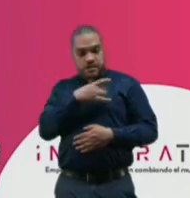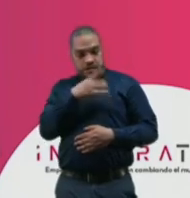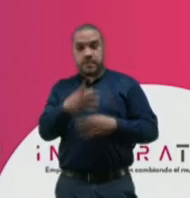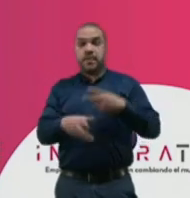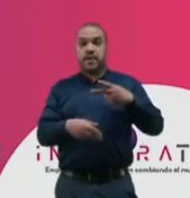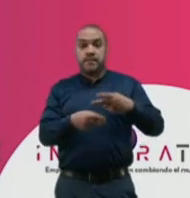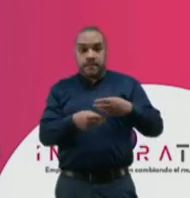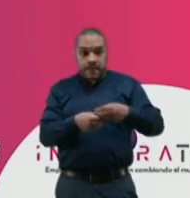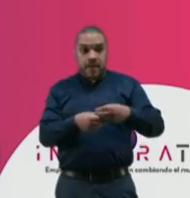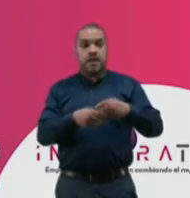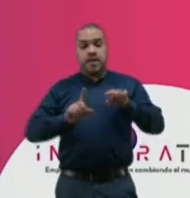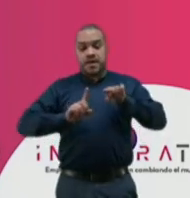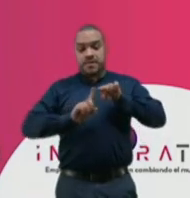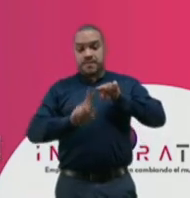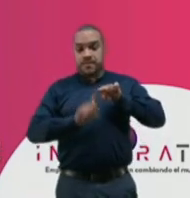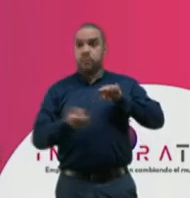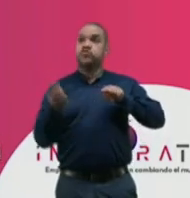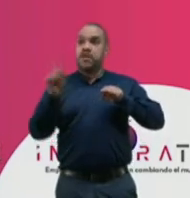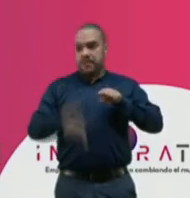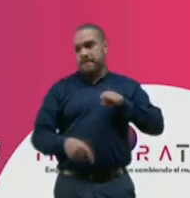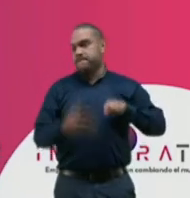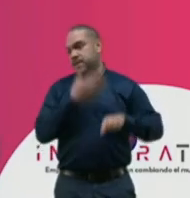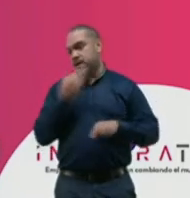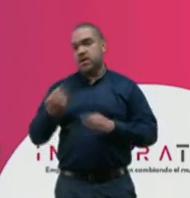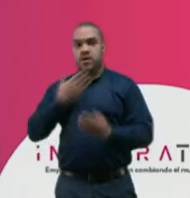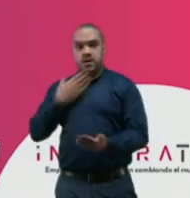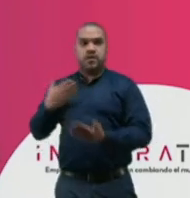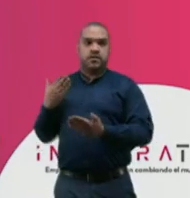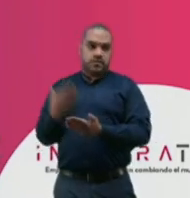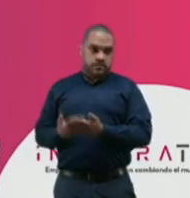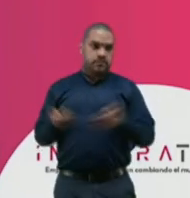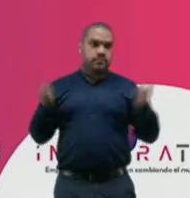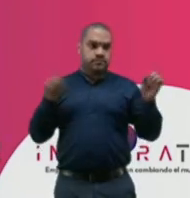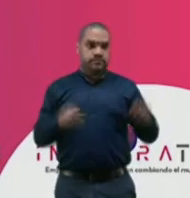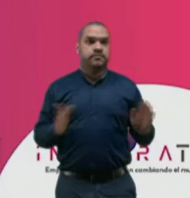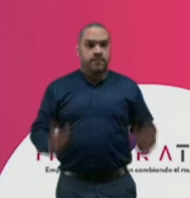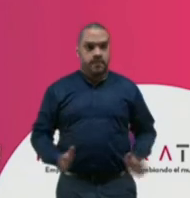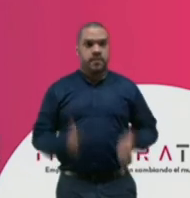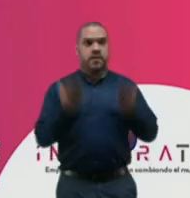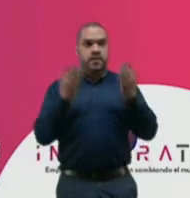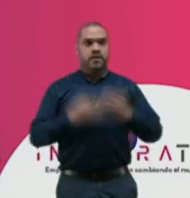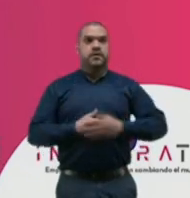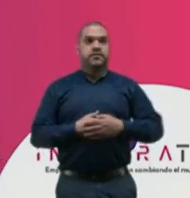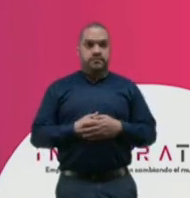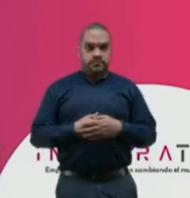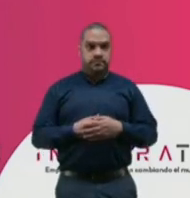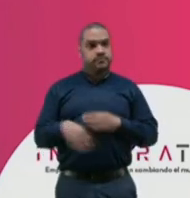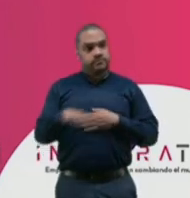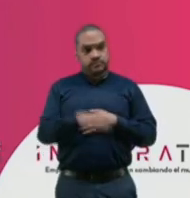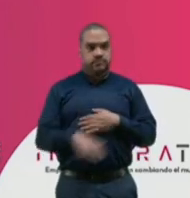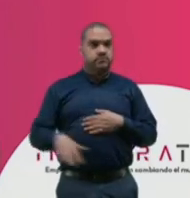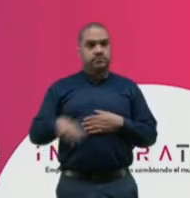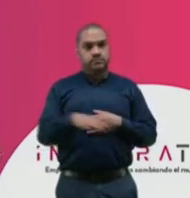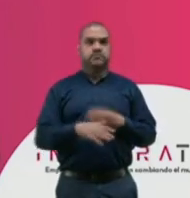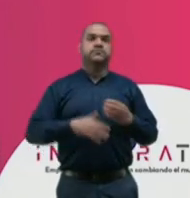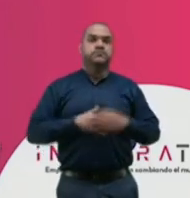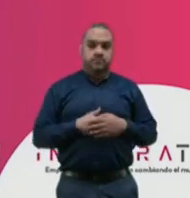mejora en el transporte público. Y pasando a alguna de las preguntas que teníamos,